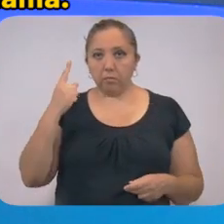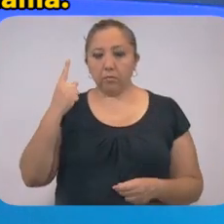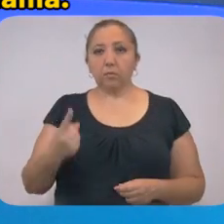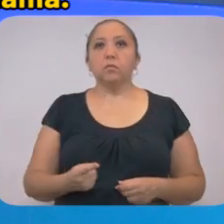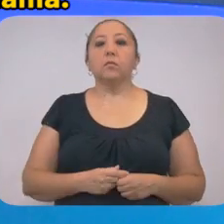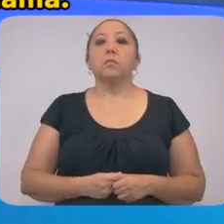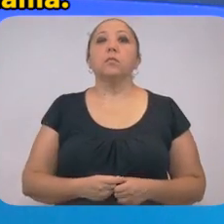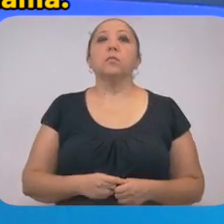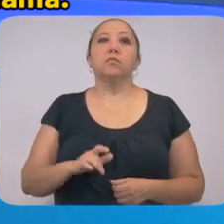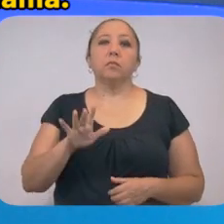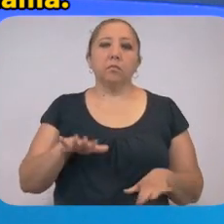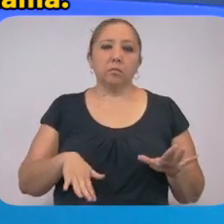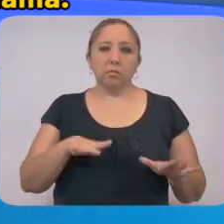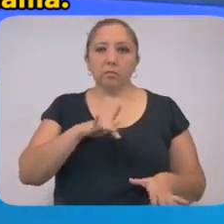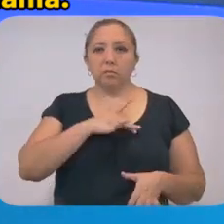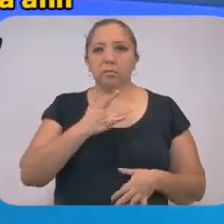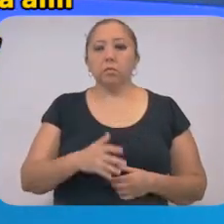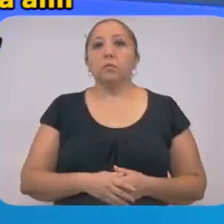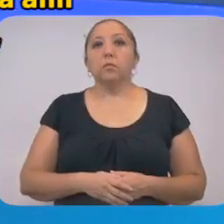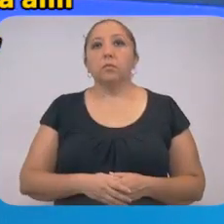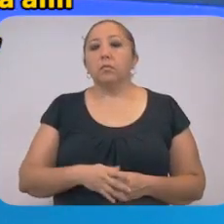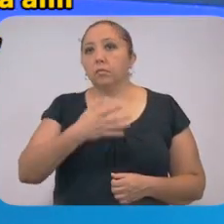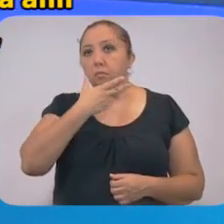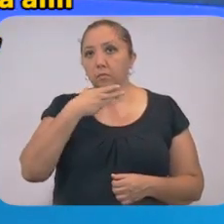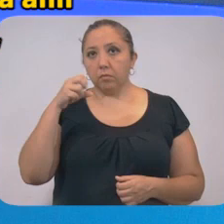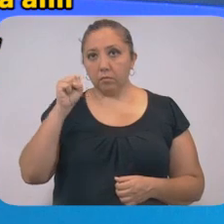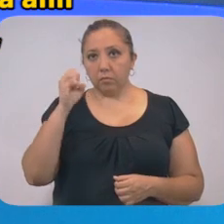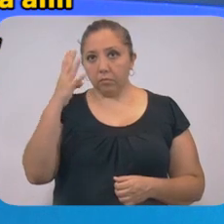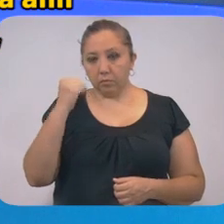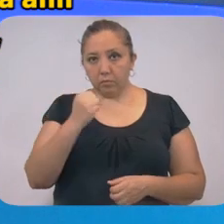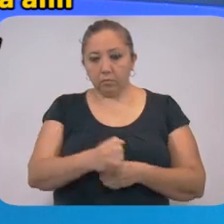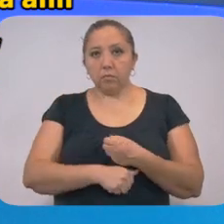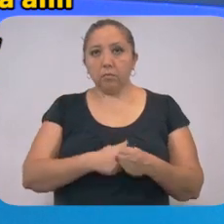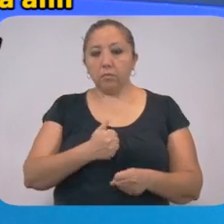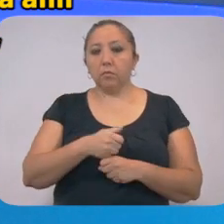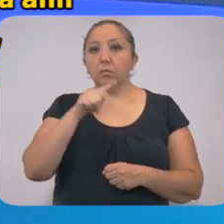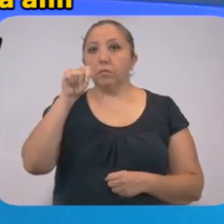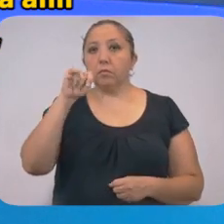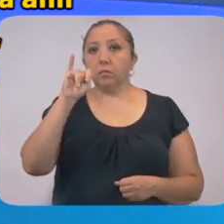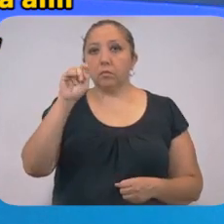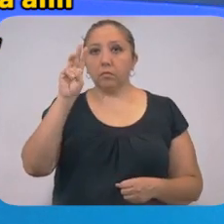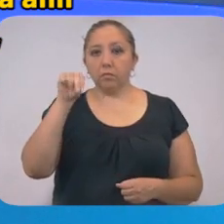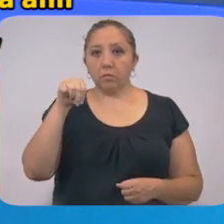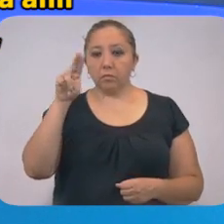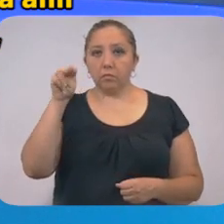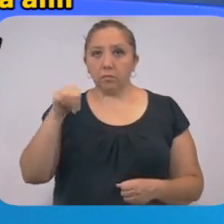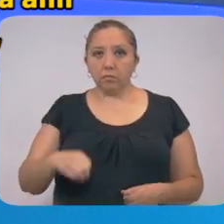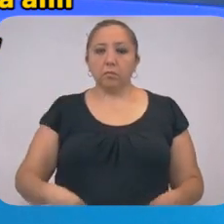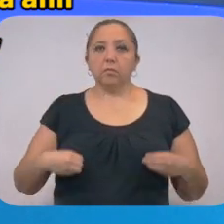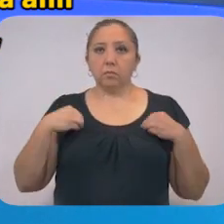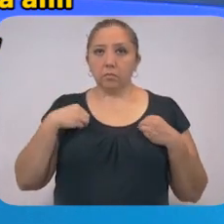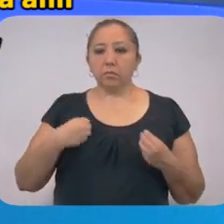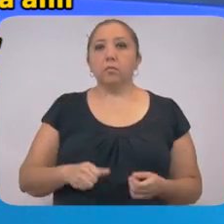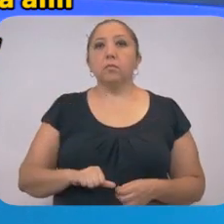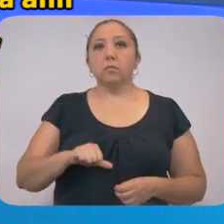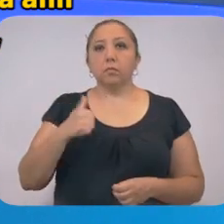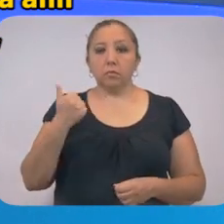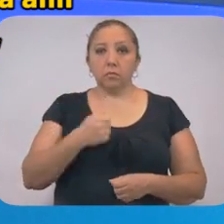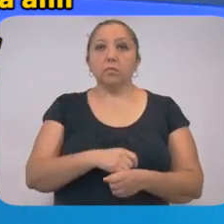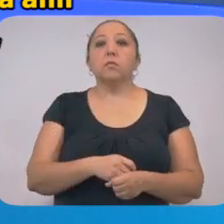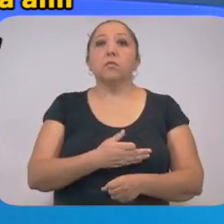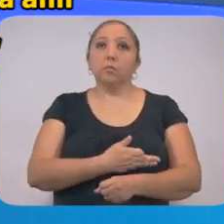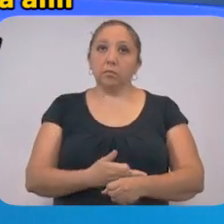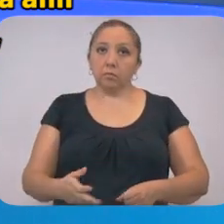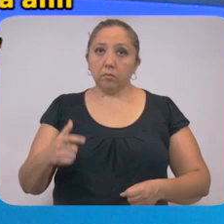de los cuales presenta síntomas leves. Hombre de 69 años de Tinum con homeopatía. Convivía con 11 contactos, de los